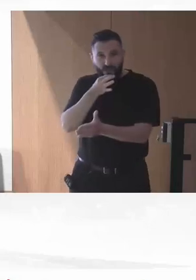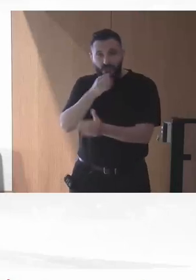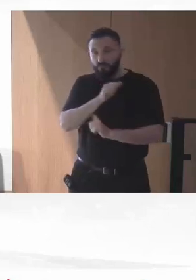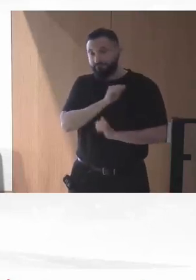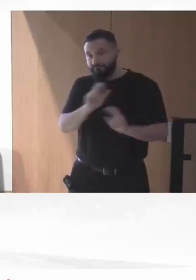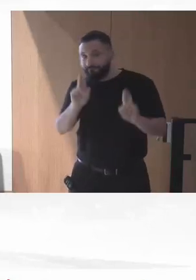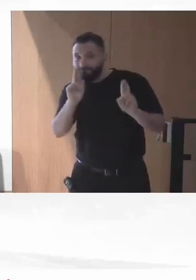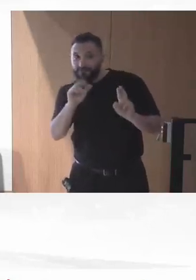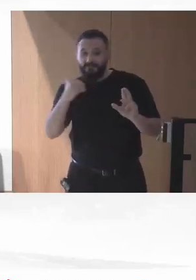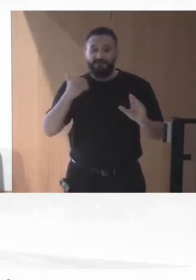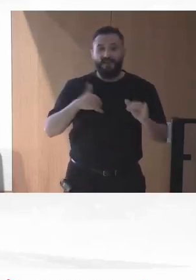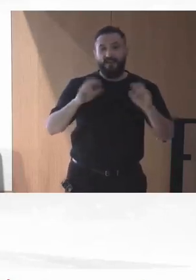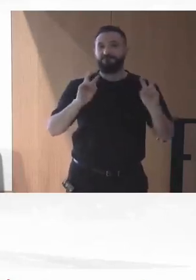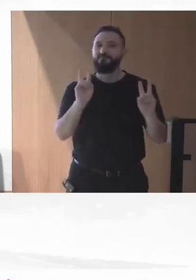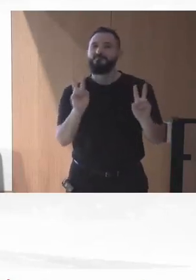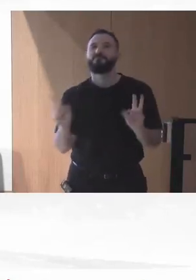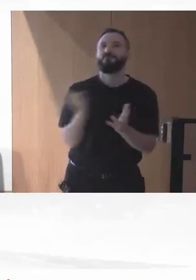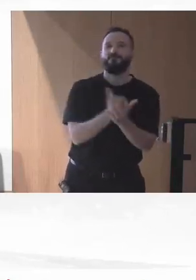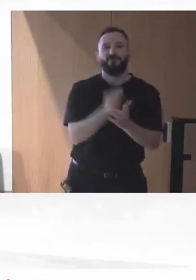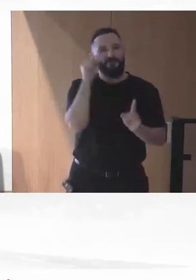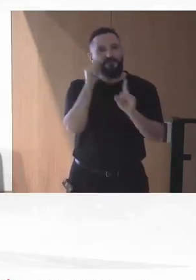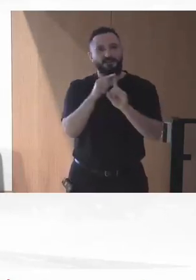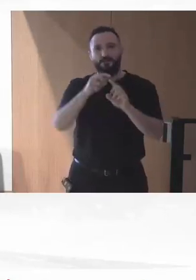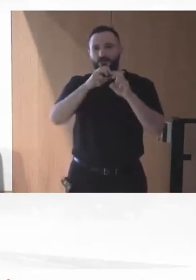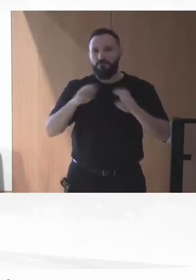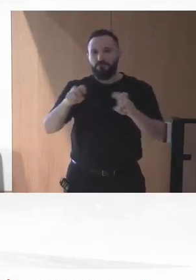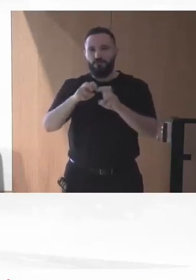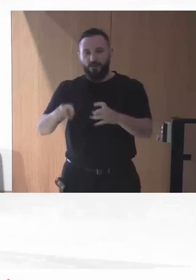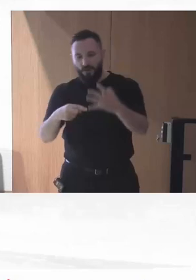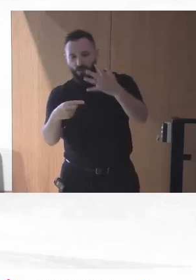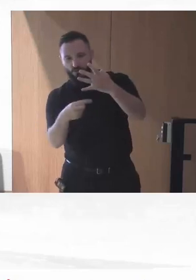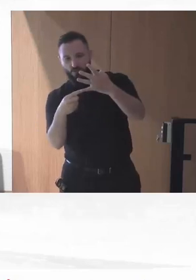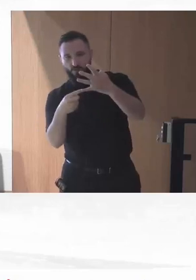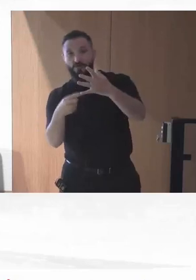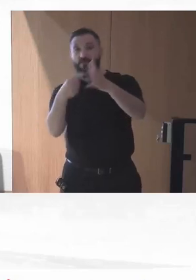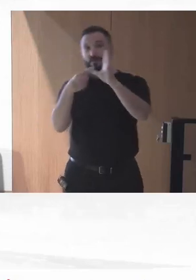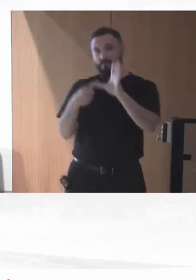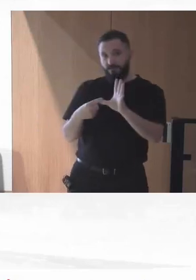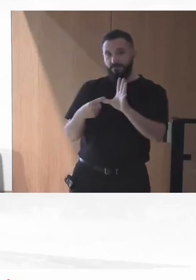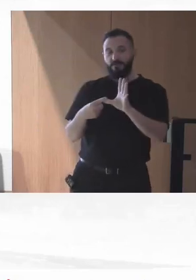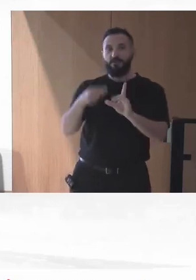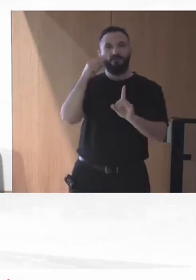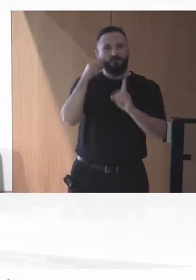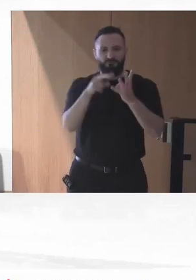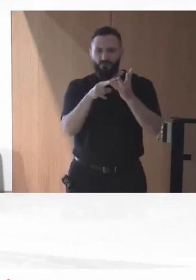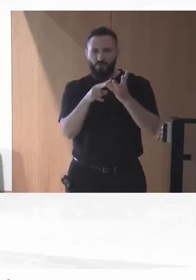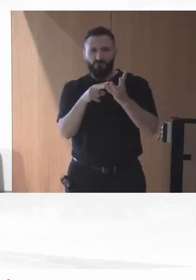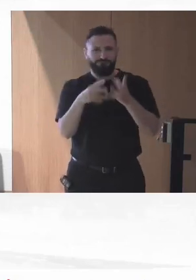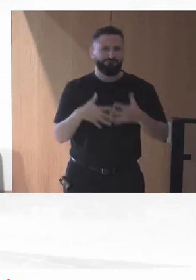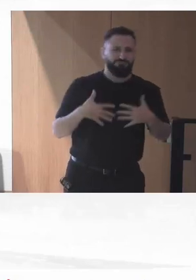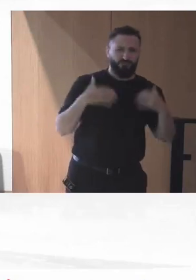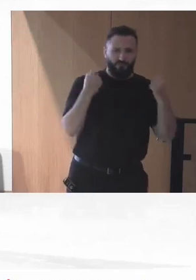haya recuperado la energía para otras dos sesiones. Van a ser muy emocionantes, no menos emocionantes que las